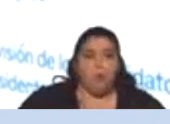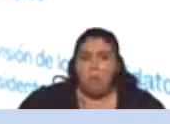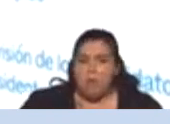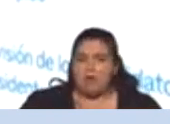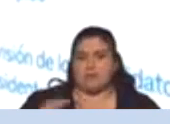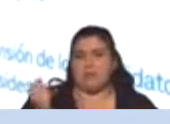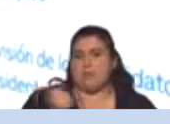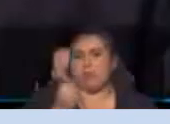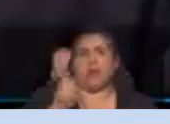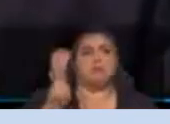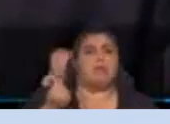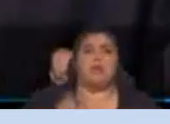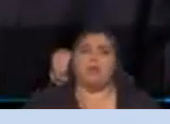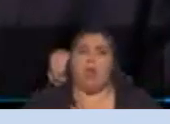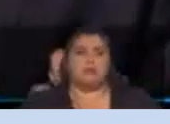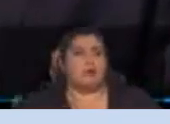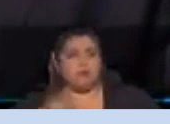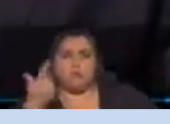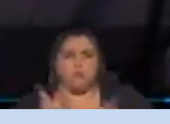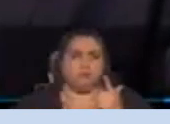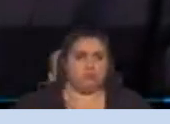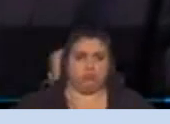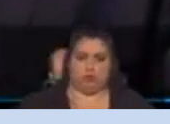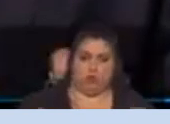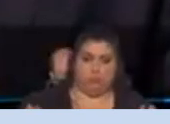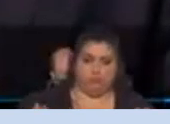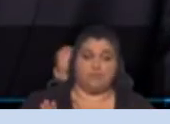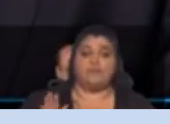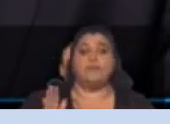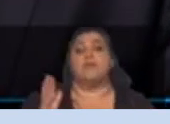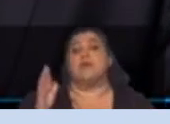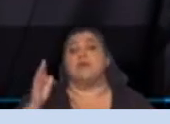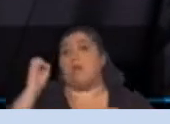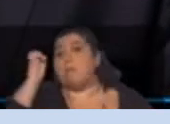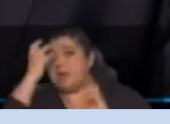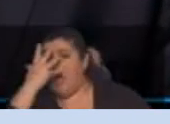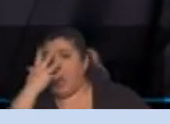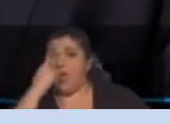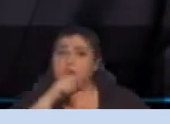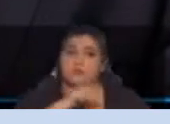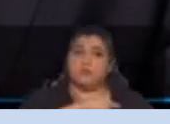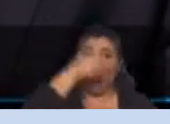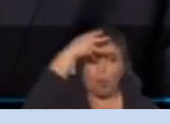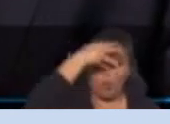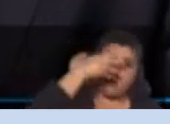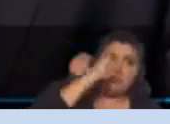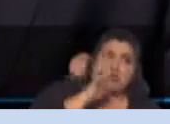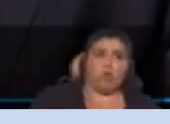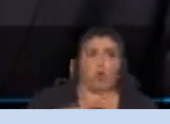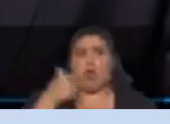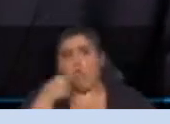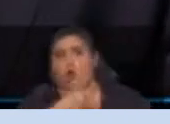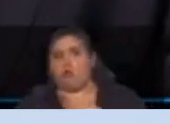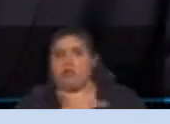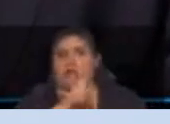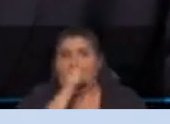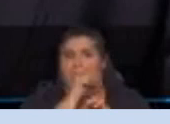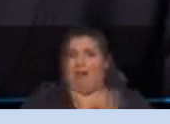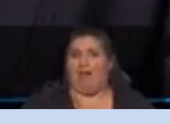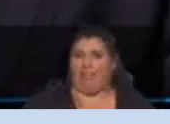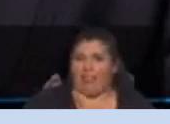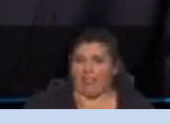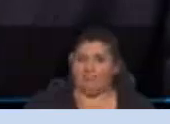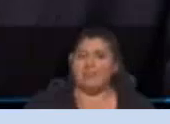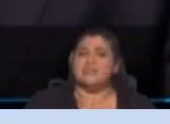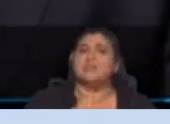del despilfarro del gobierno muy fuerte la denuncia de mi ley contra bullrich esto de Haber puesto bombas en un jardín de infantes hay una una denuncia penal